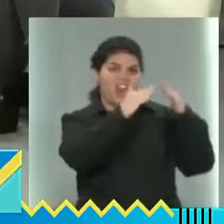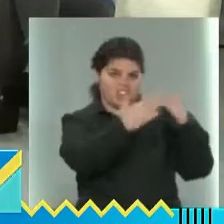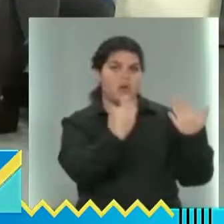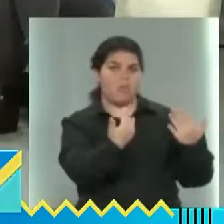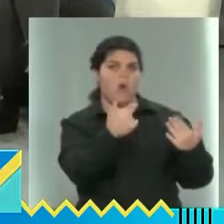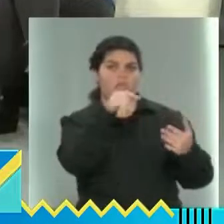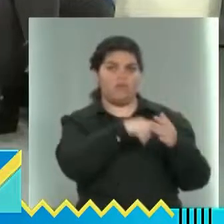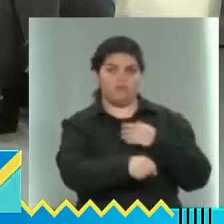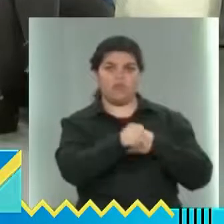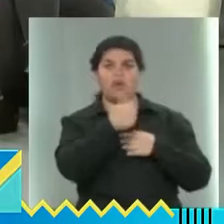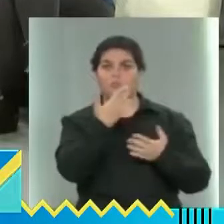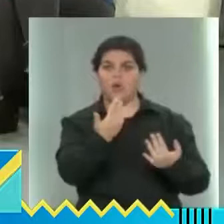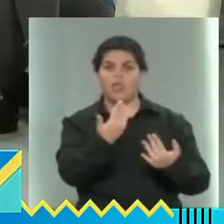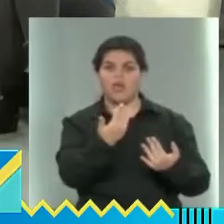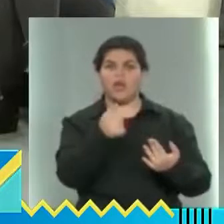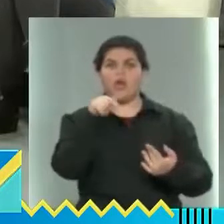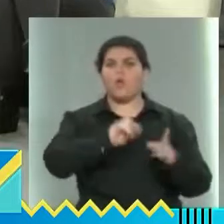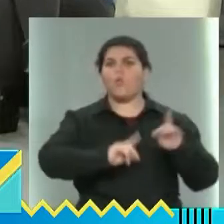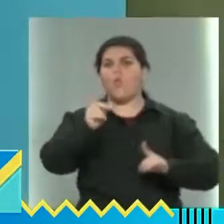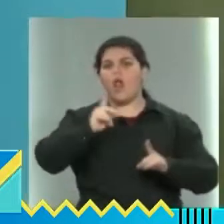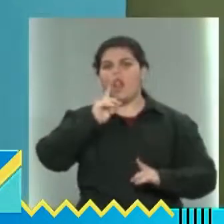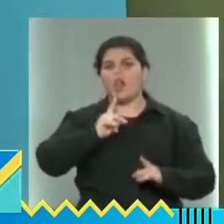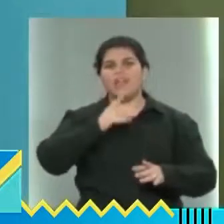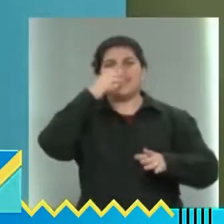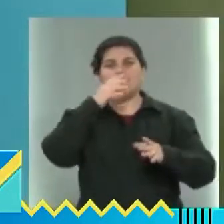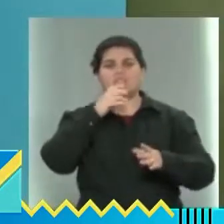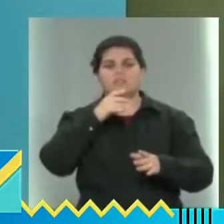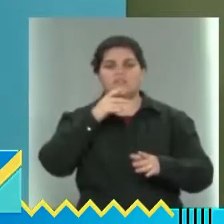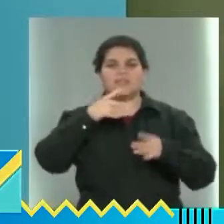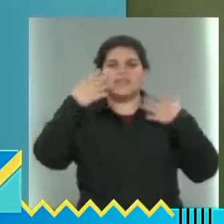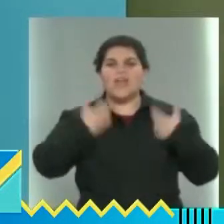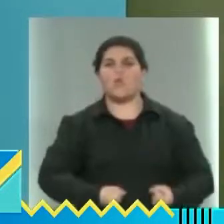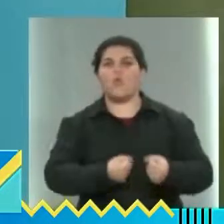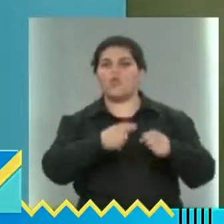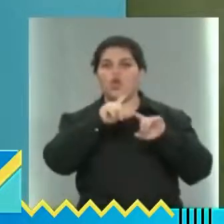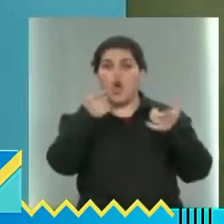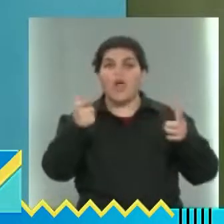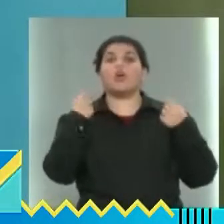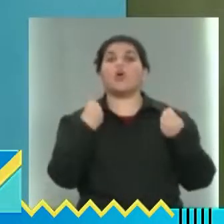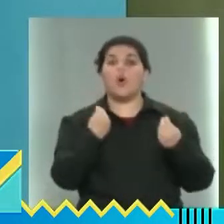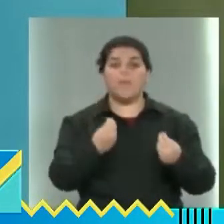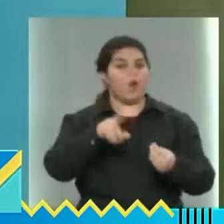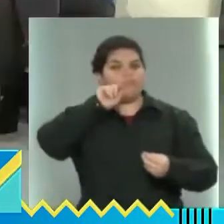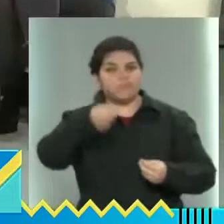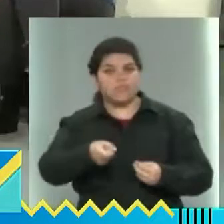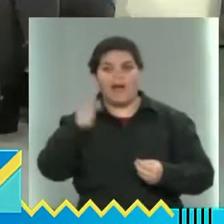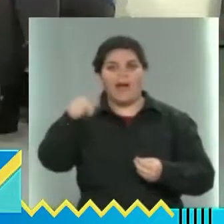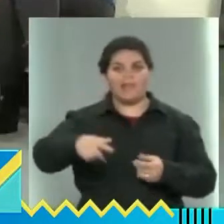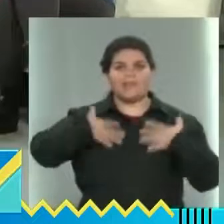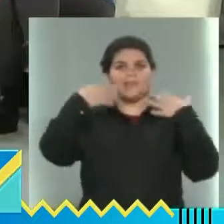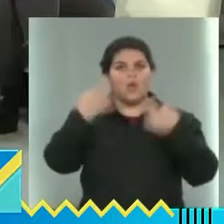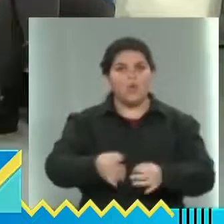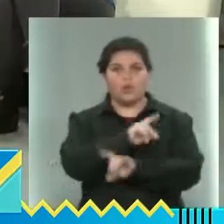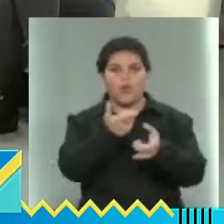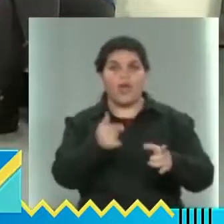Insisto, lo que es inseguro, y en esto lo vamos a insistir, es la clandestinidad. Bien. Cualquier mujer que tenga que pasar esto por la clandestinidad y que el Estado no